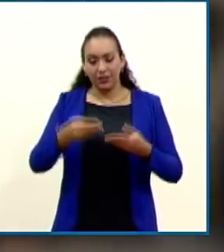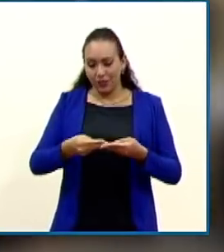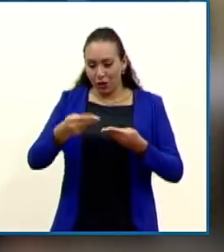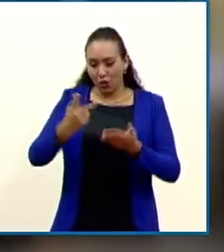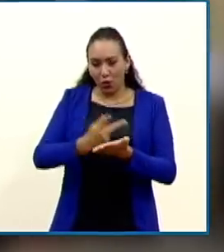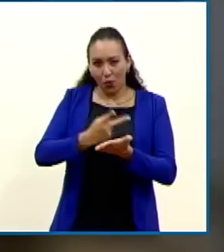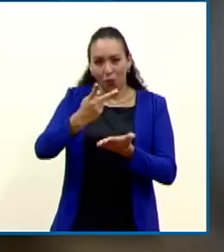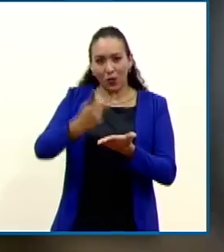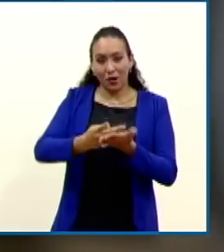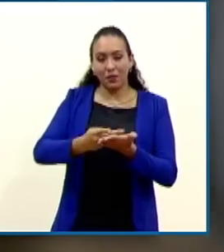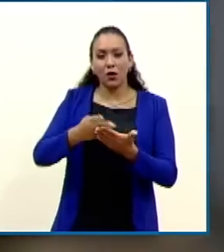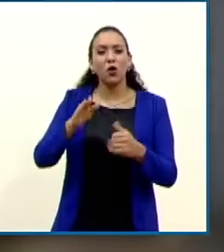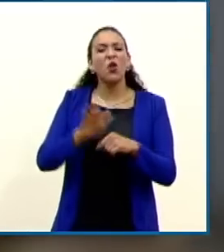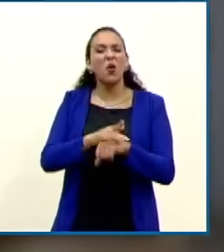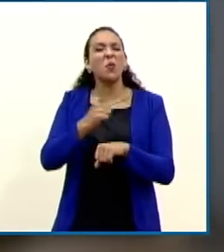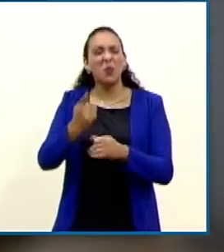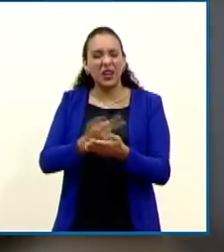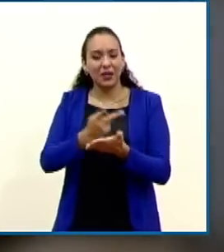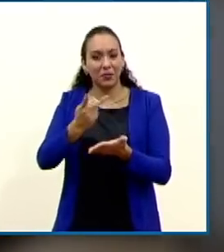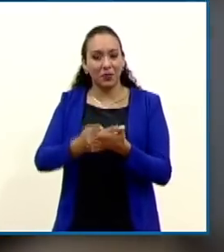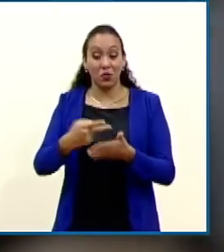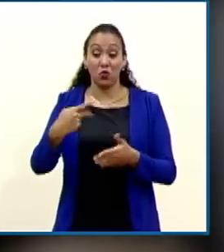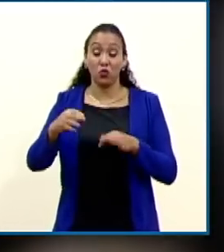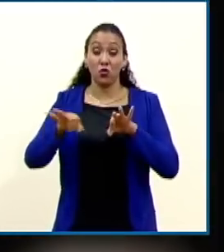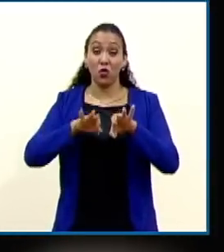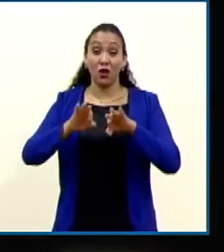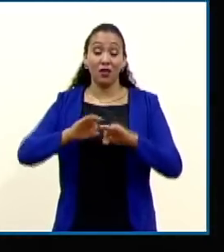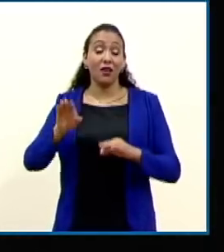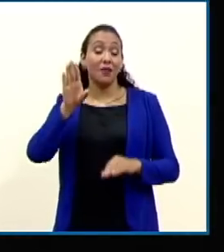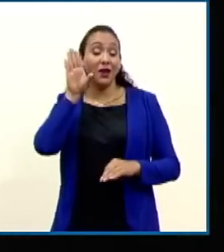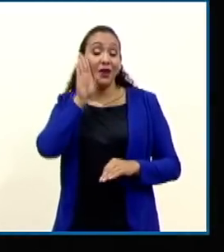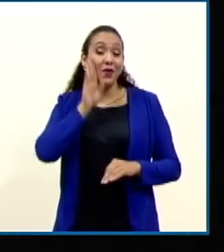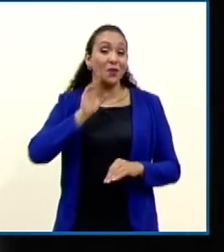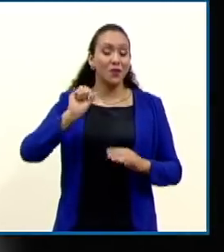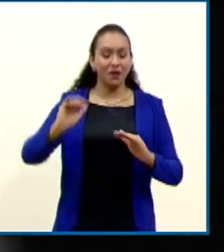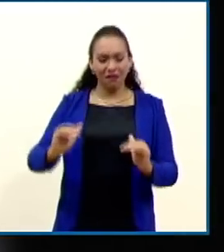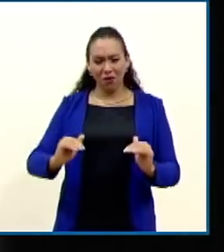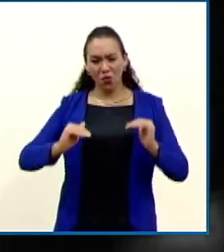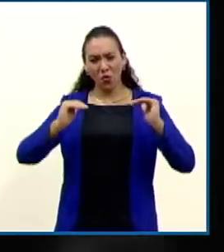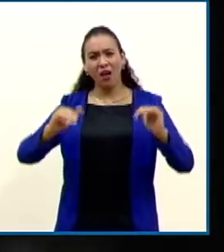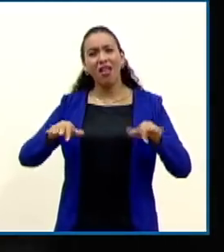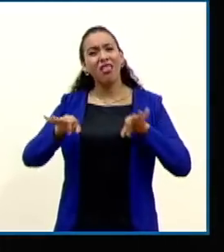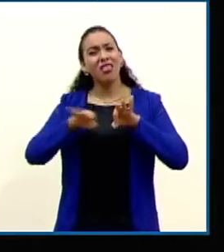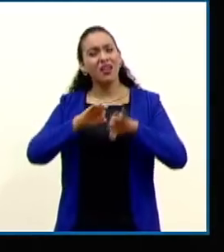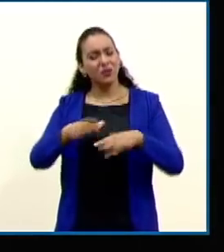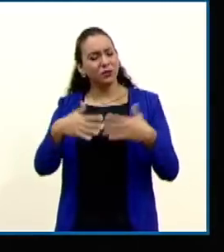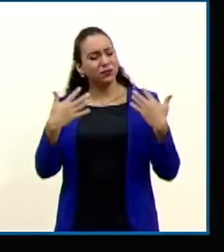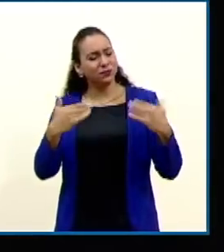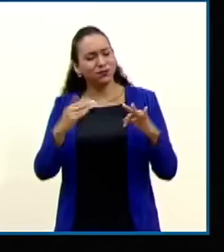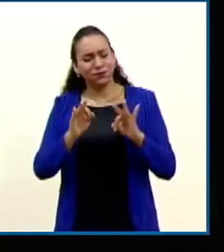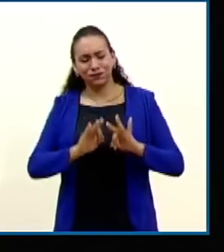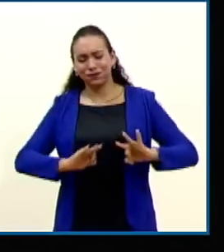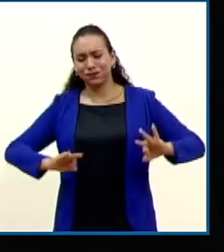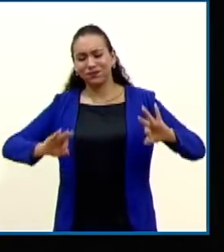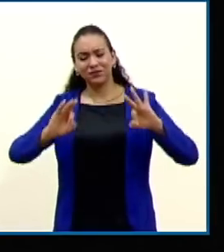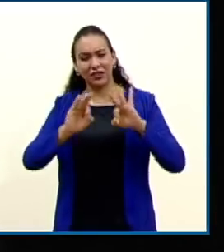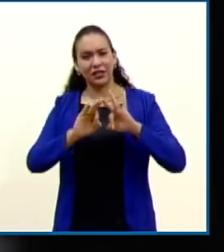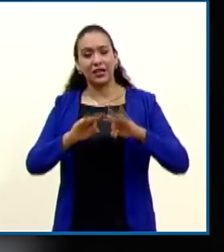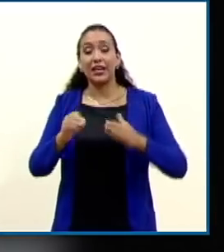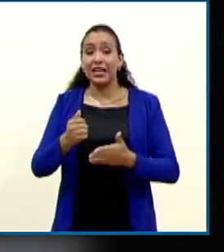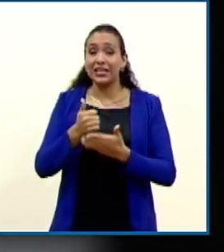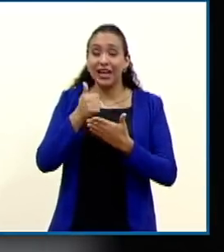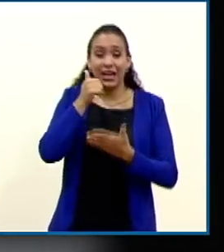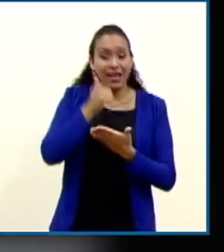jurídica. Lo anterior por su destacada labor en la defensa de la Constitución y la división de poderes. En este marco, el ministro Luis